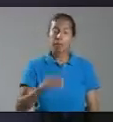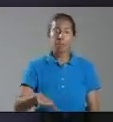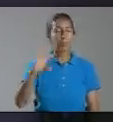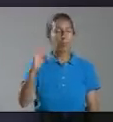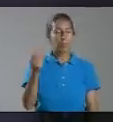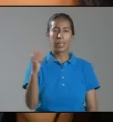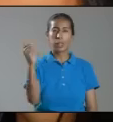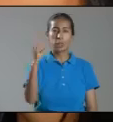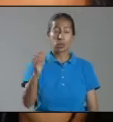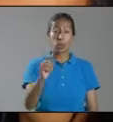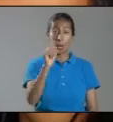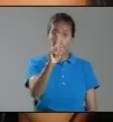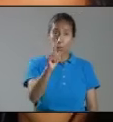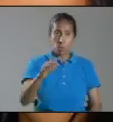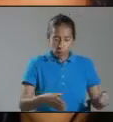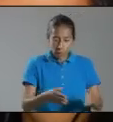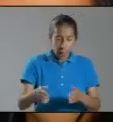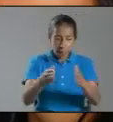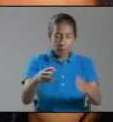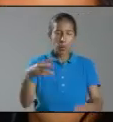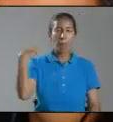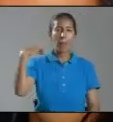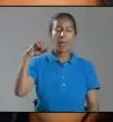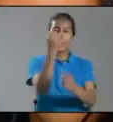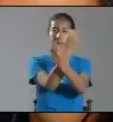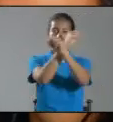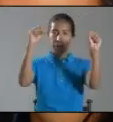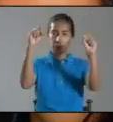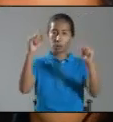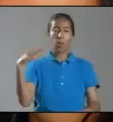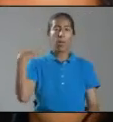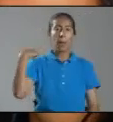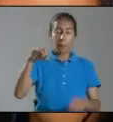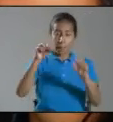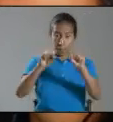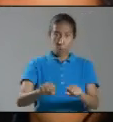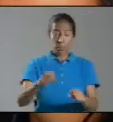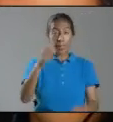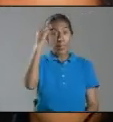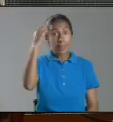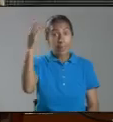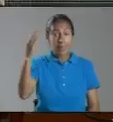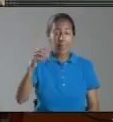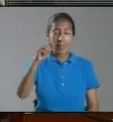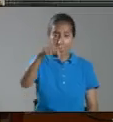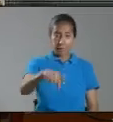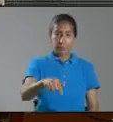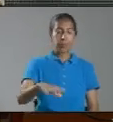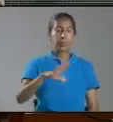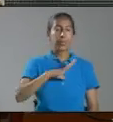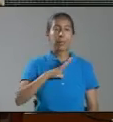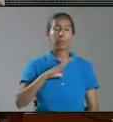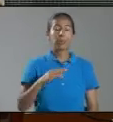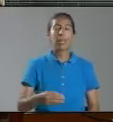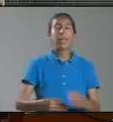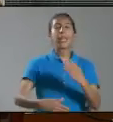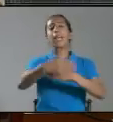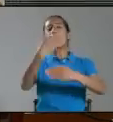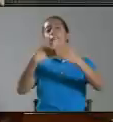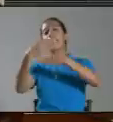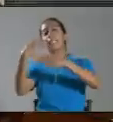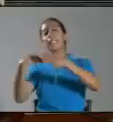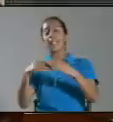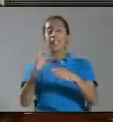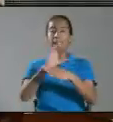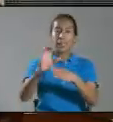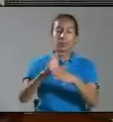hay un camino para la salvación. Para poder entender esto, tendríamos que regresar y hablar algunas cosas de las que